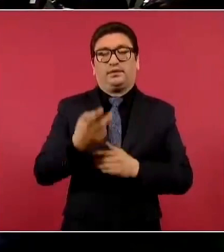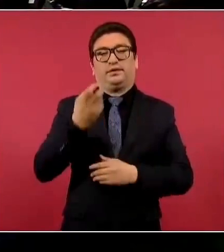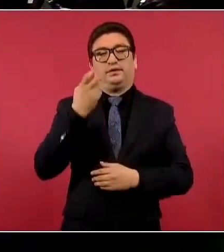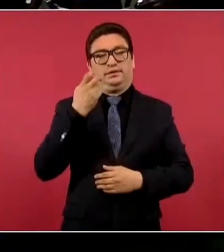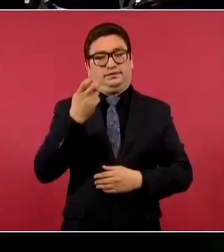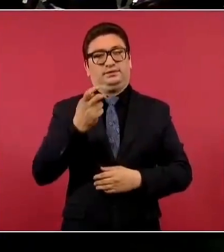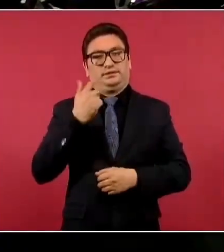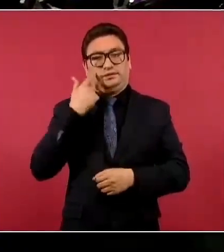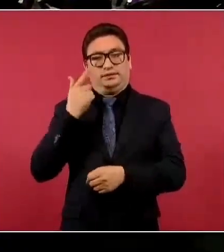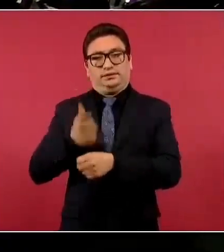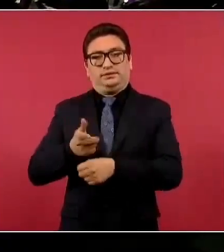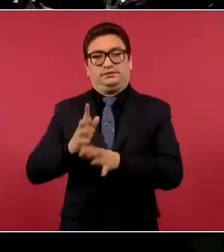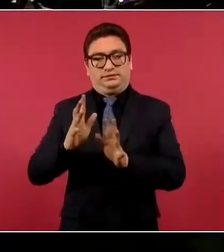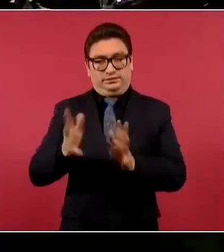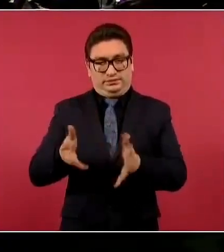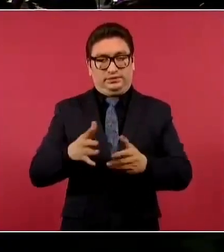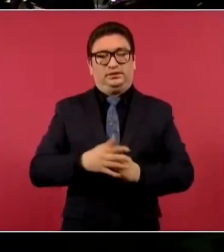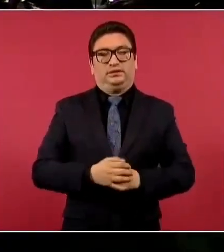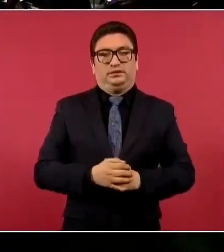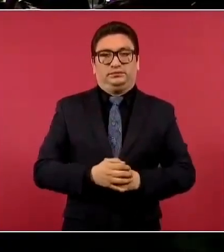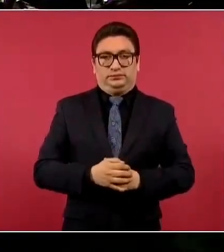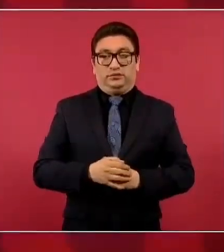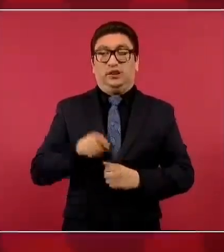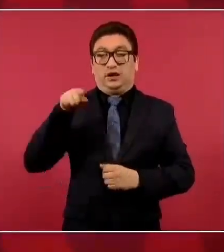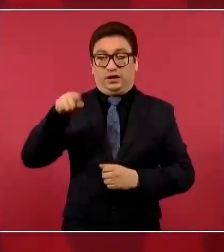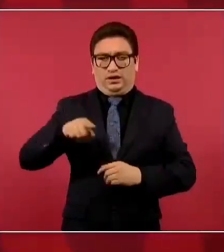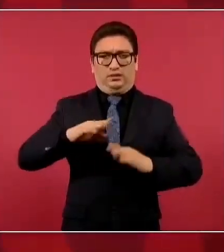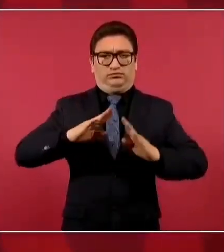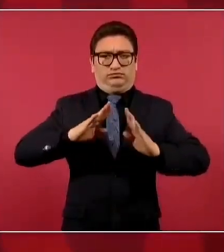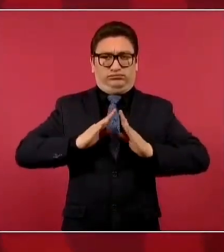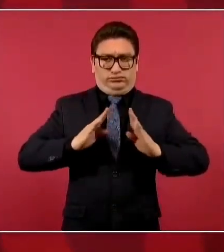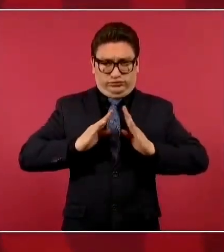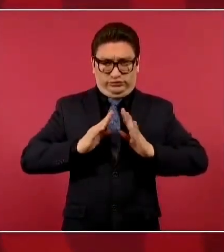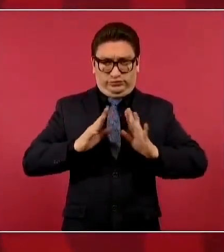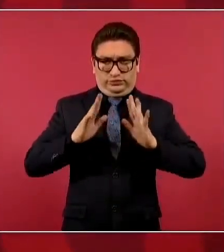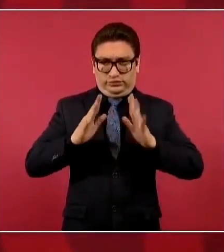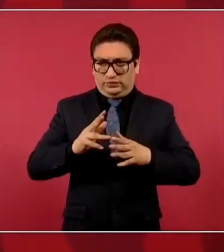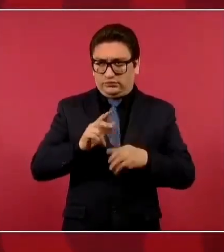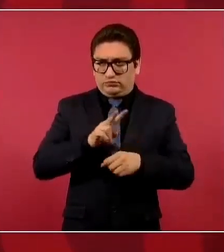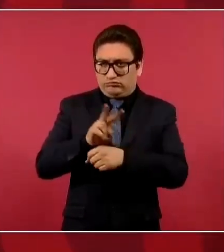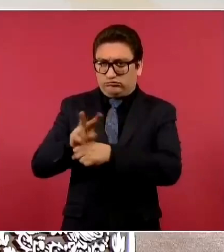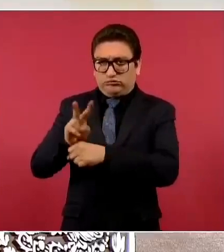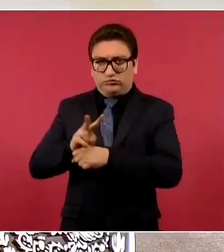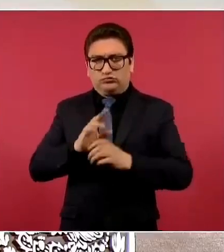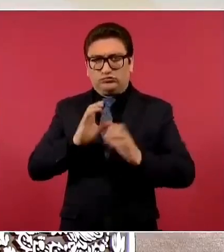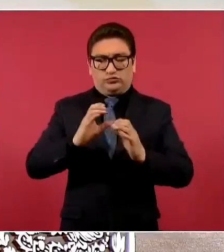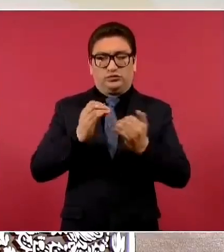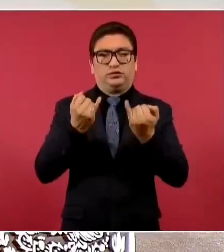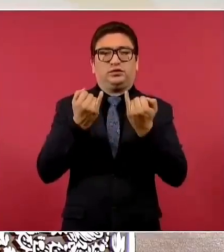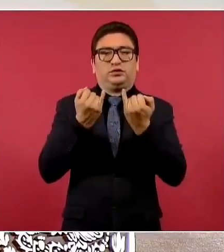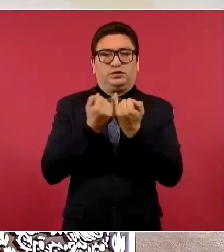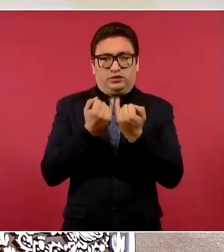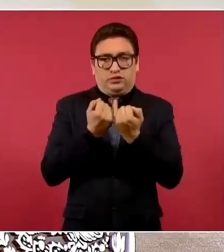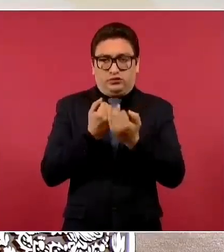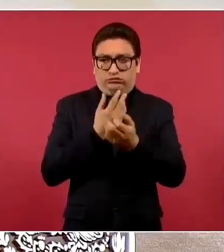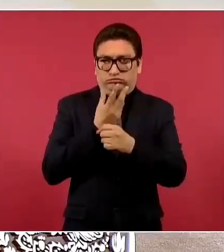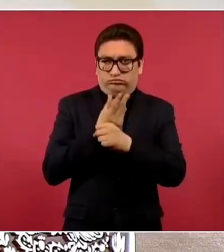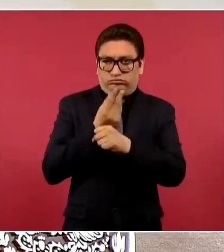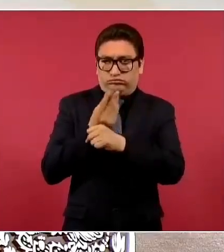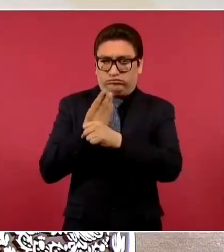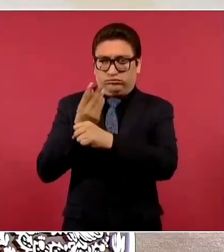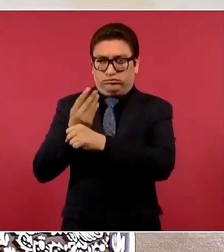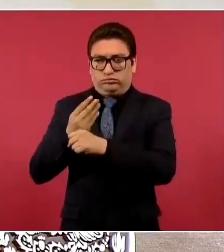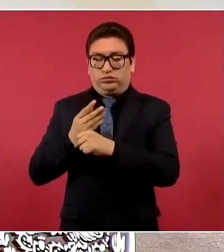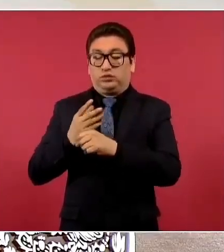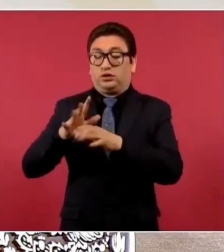además de que hay un destacamento militar, también se está construyendo